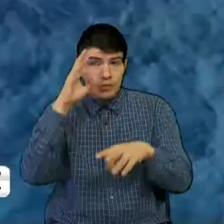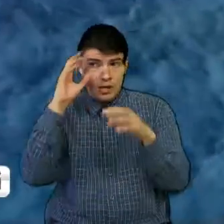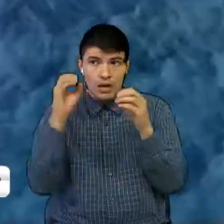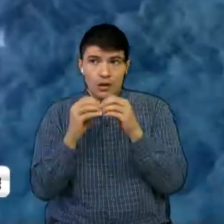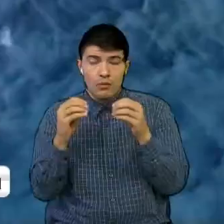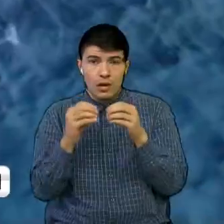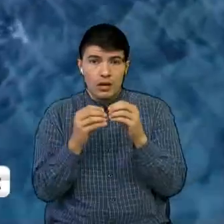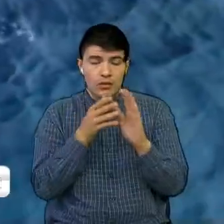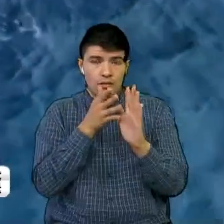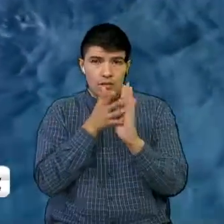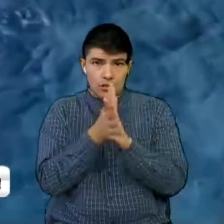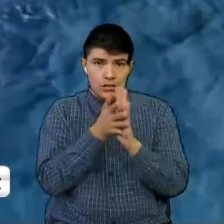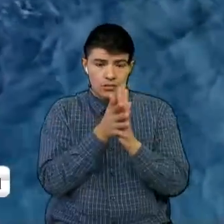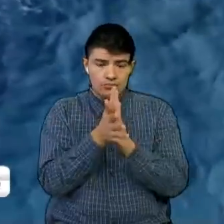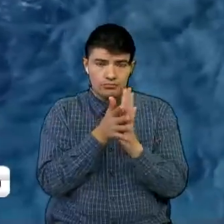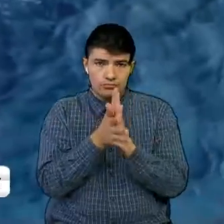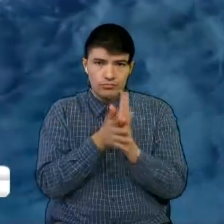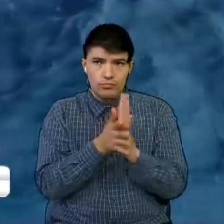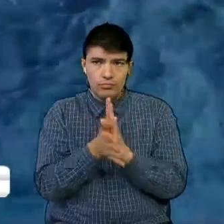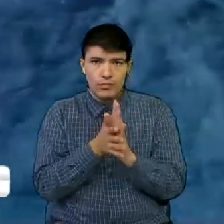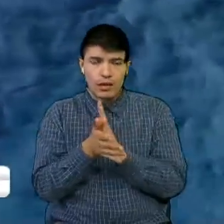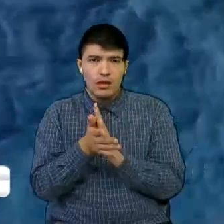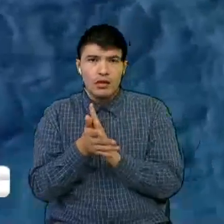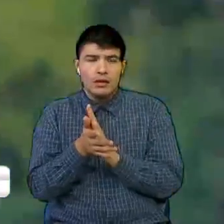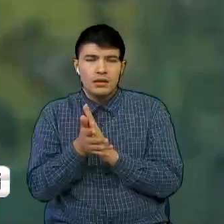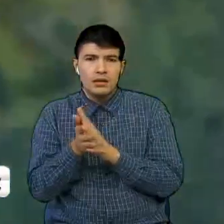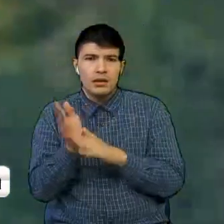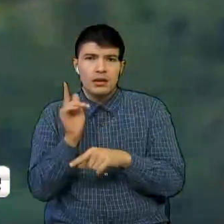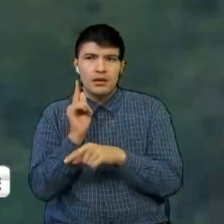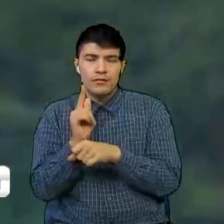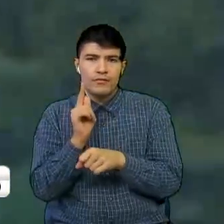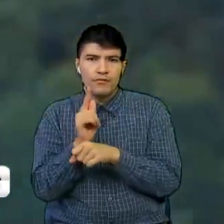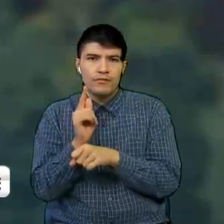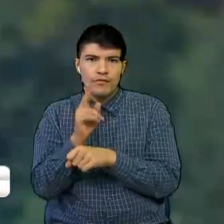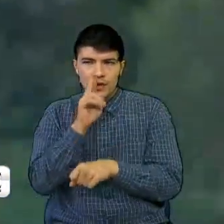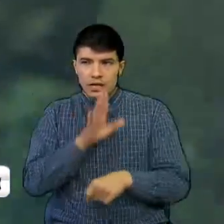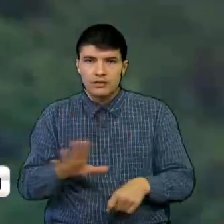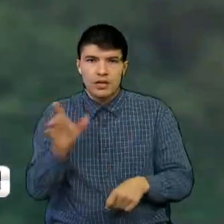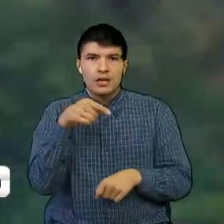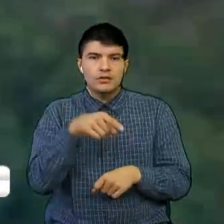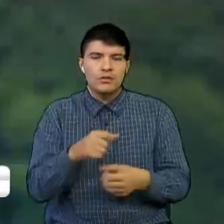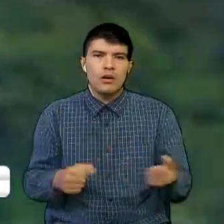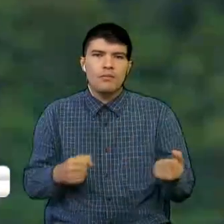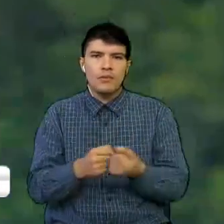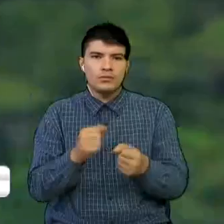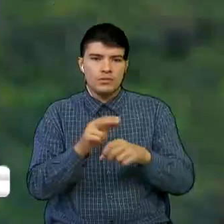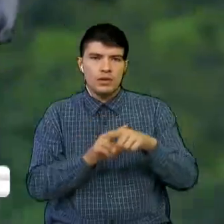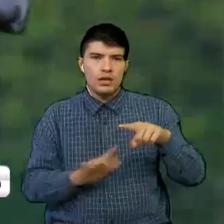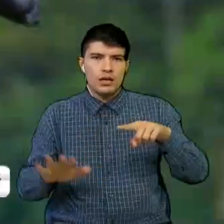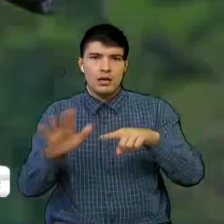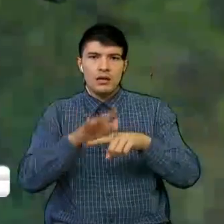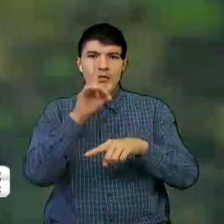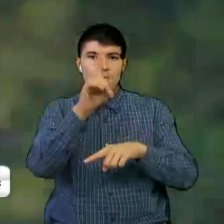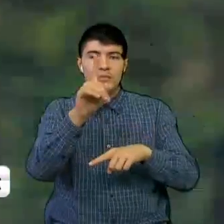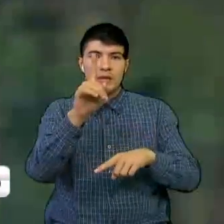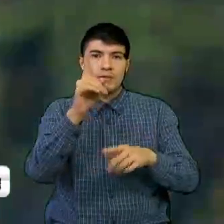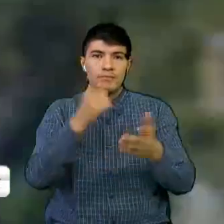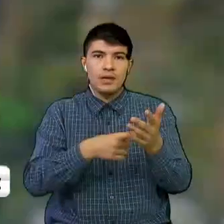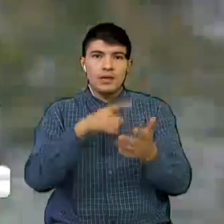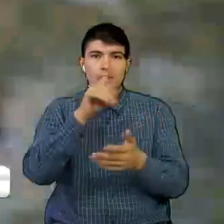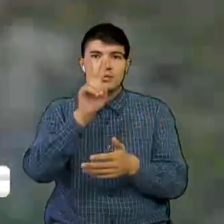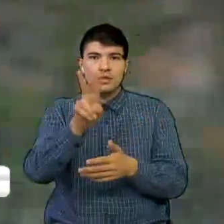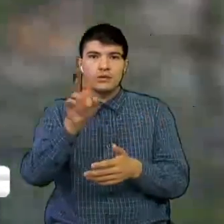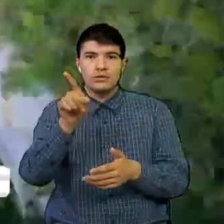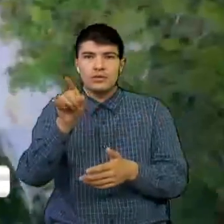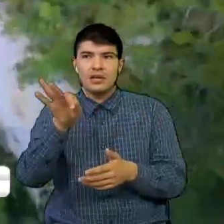tiene datos montados del Fondo Nacional para la Naturaleza. Hay 1.203 especies en riesgo en el país,